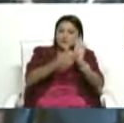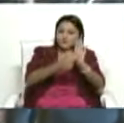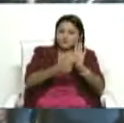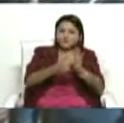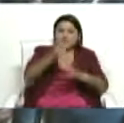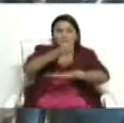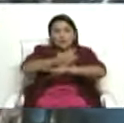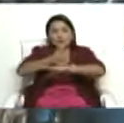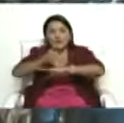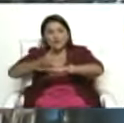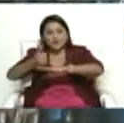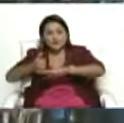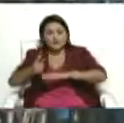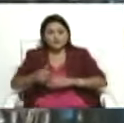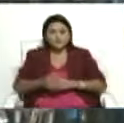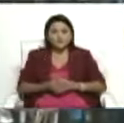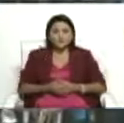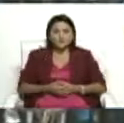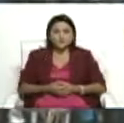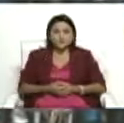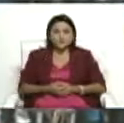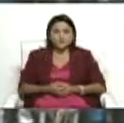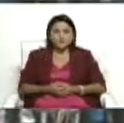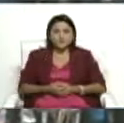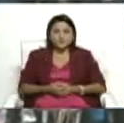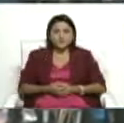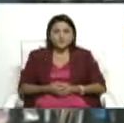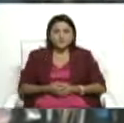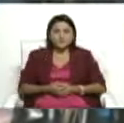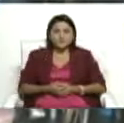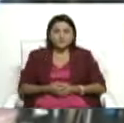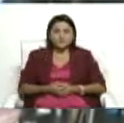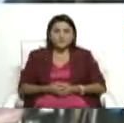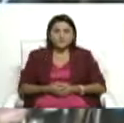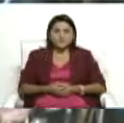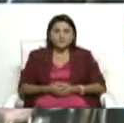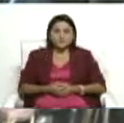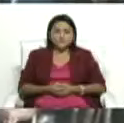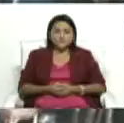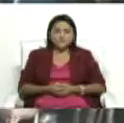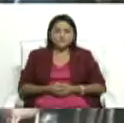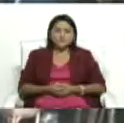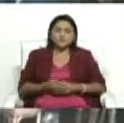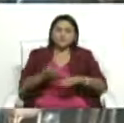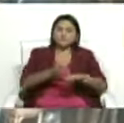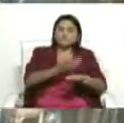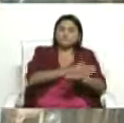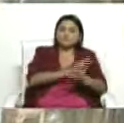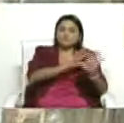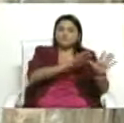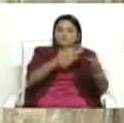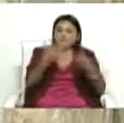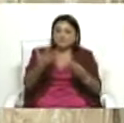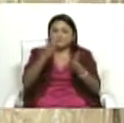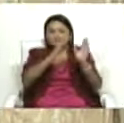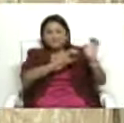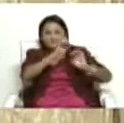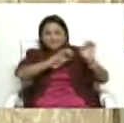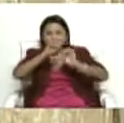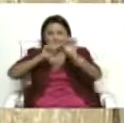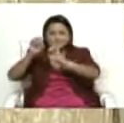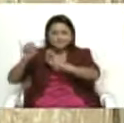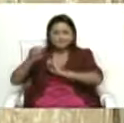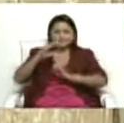directiva. Propuestas que pasan por las amplias auditorías, más de 19 auditorías tiene el sistema electoral